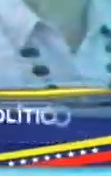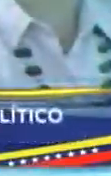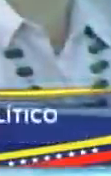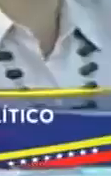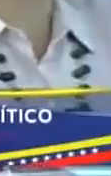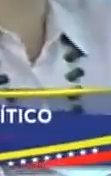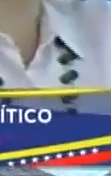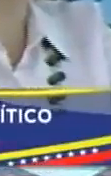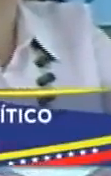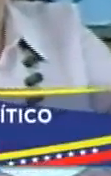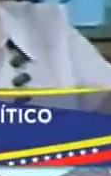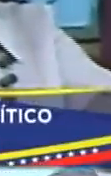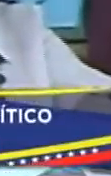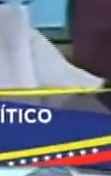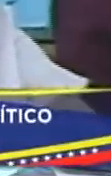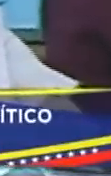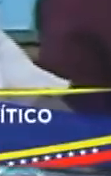de conversación